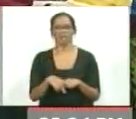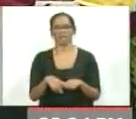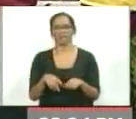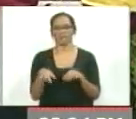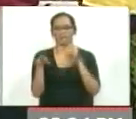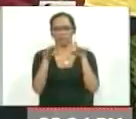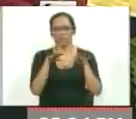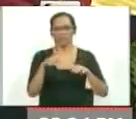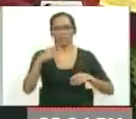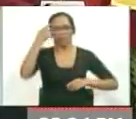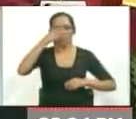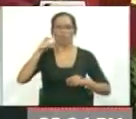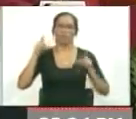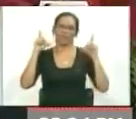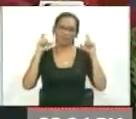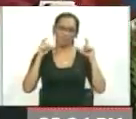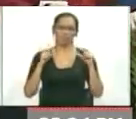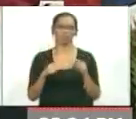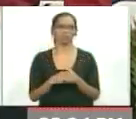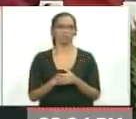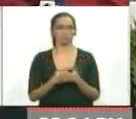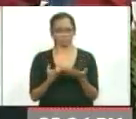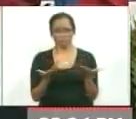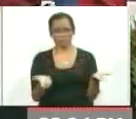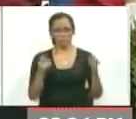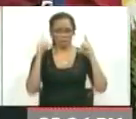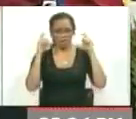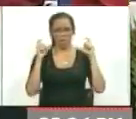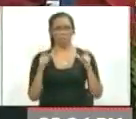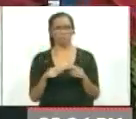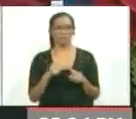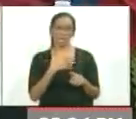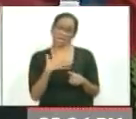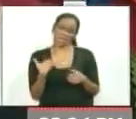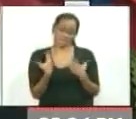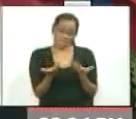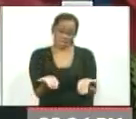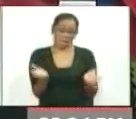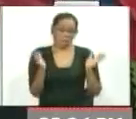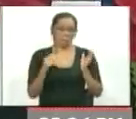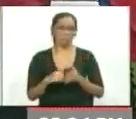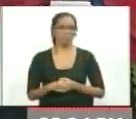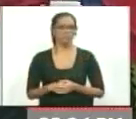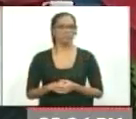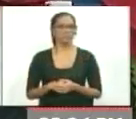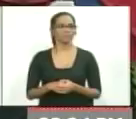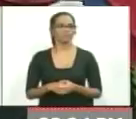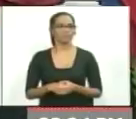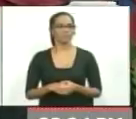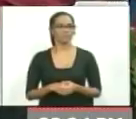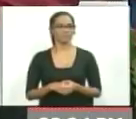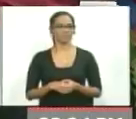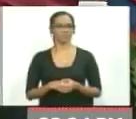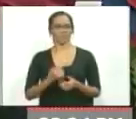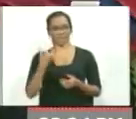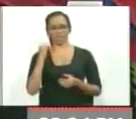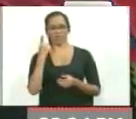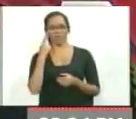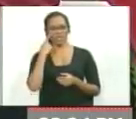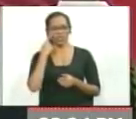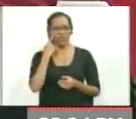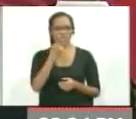pueblo para la foto. Vamos a darle la foto, pues. Si él la quiere, se la damos. Hay una que yo vi